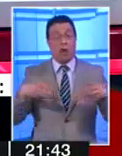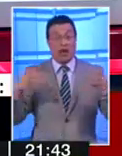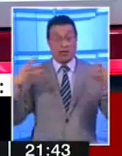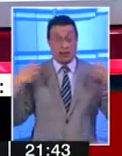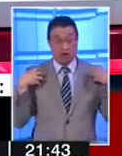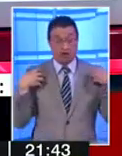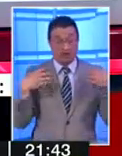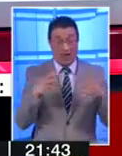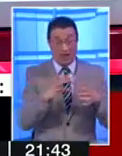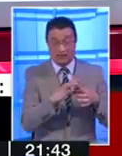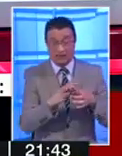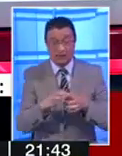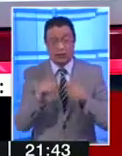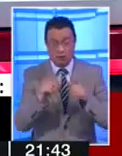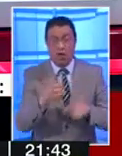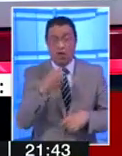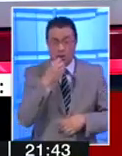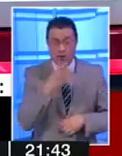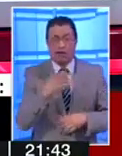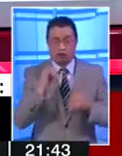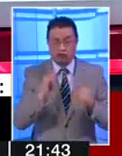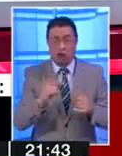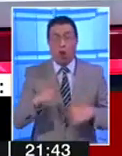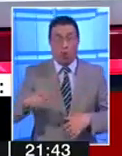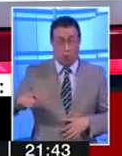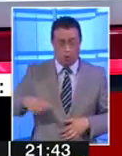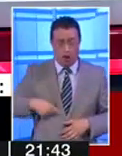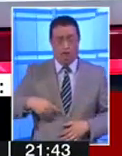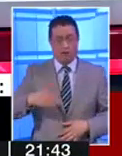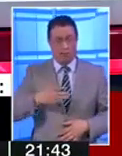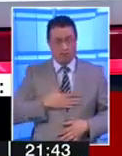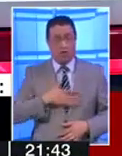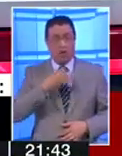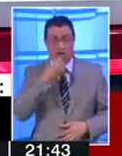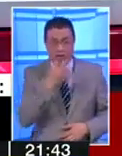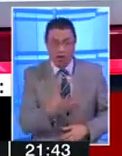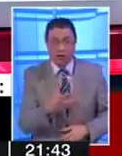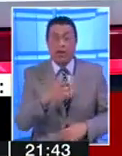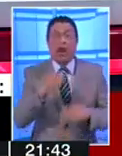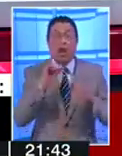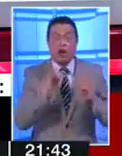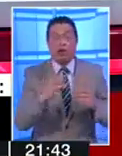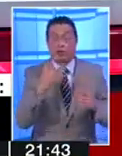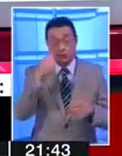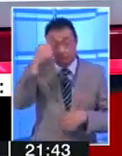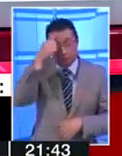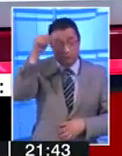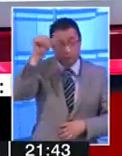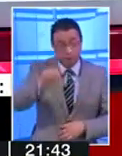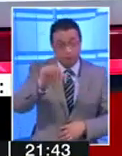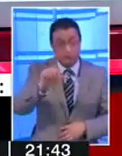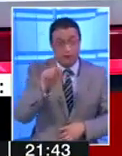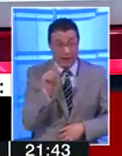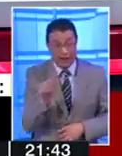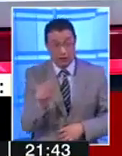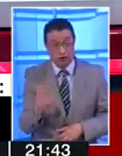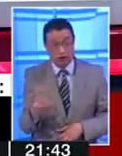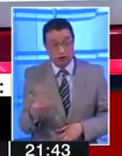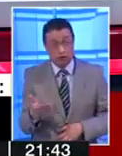responsabilidad en los hechos? ¿Están asumiendo plenamente que son culpables de aquello por lo que se les sentenció?